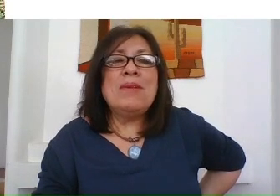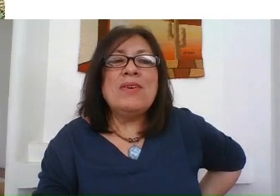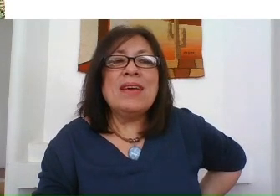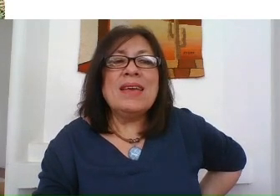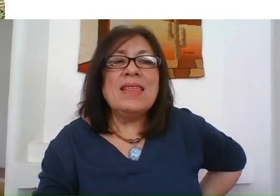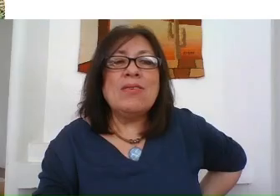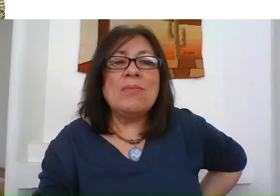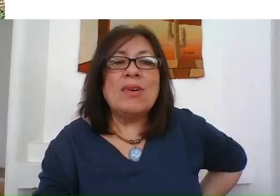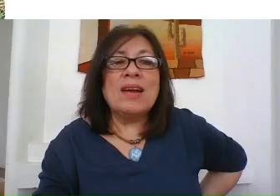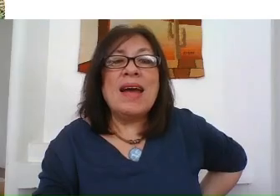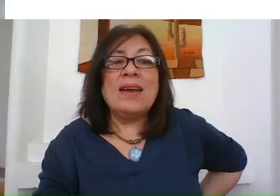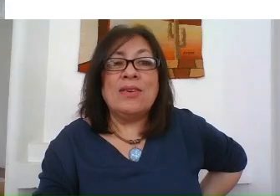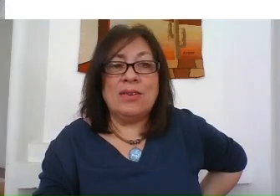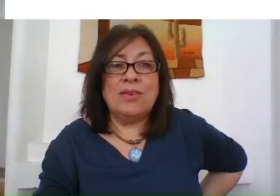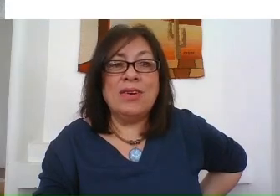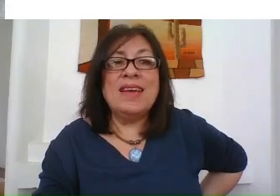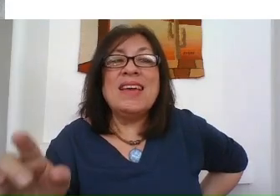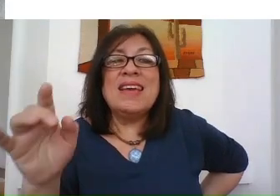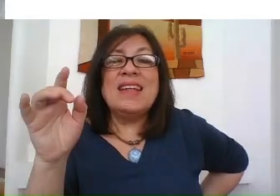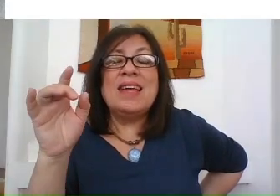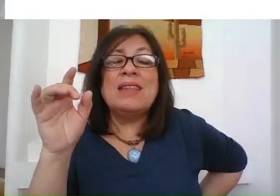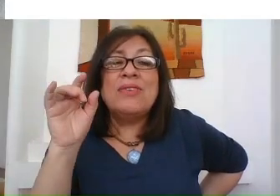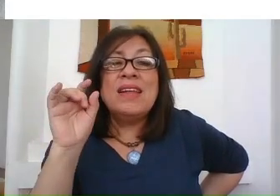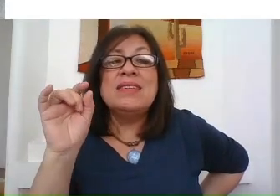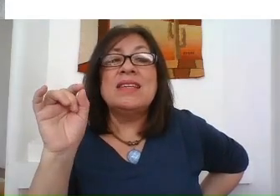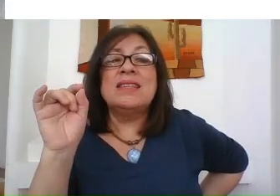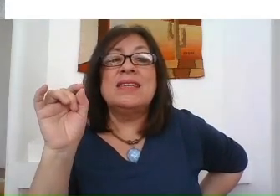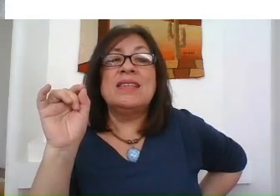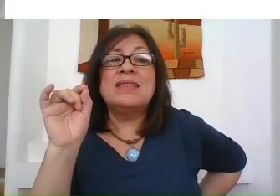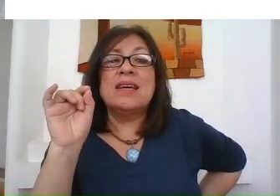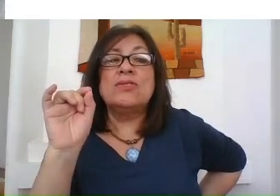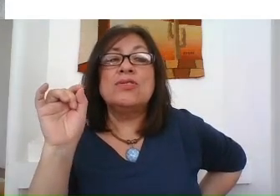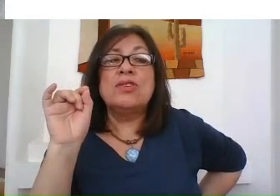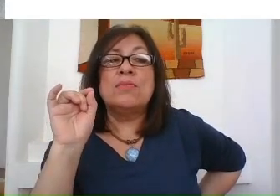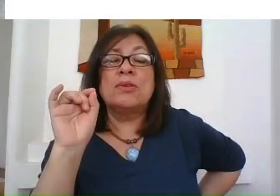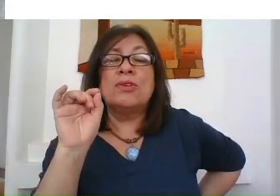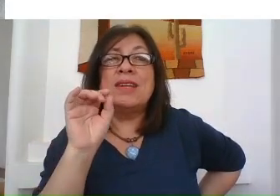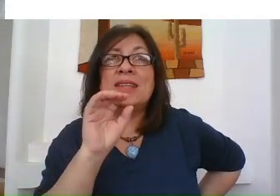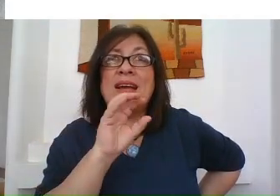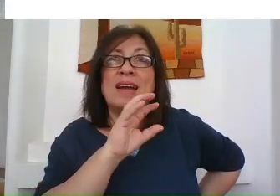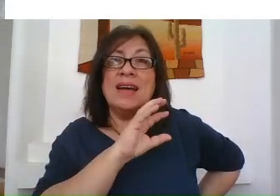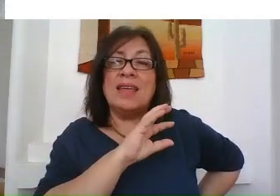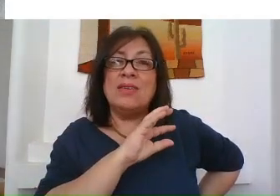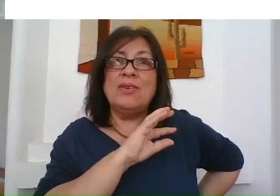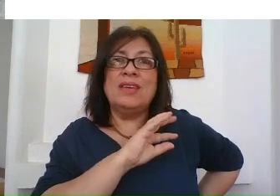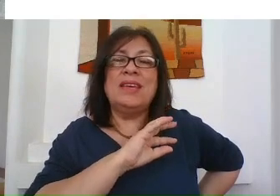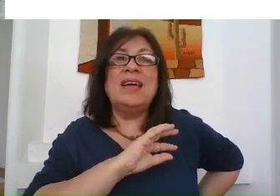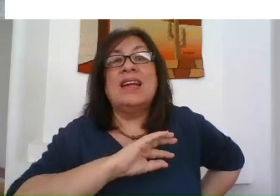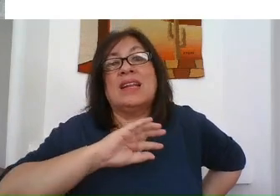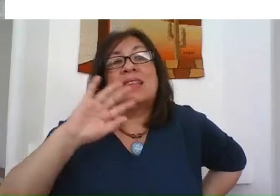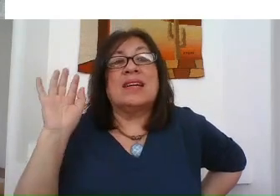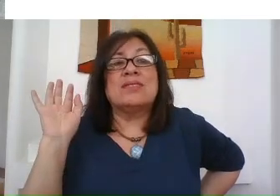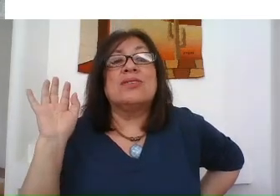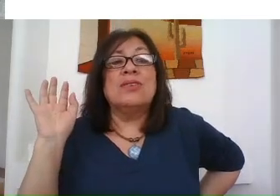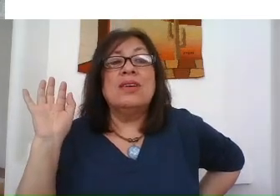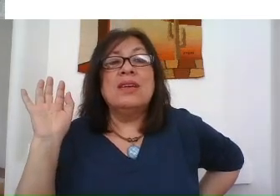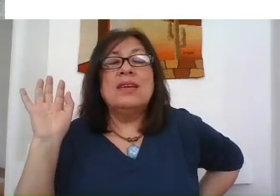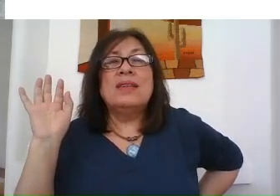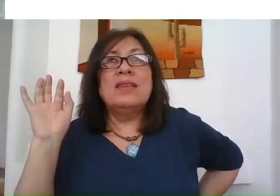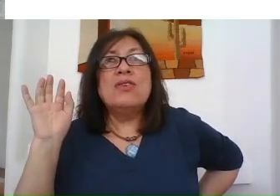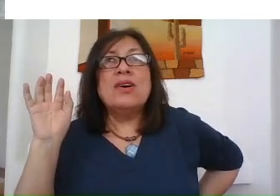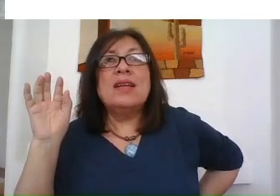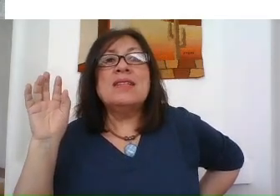Bueno, espero que quede como claro, ¿no? La diferencia entre el desarrollo psicomotor estancado y el